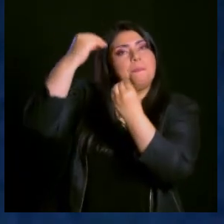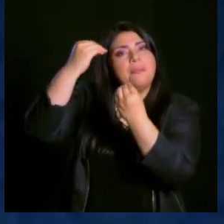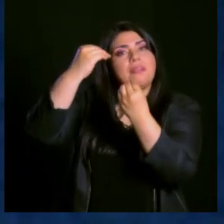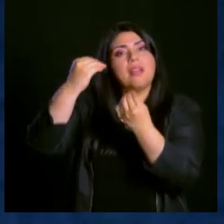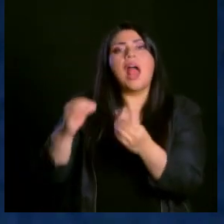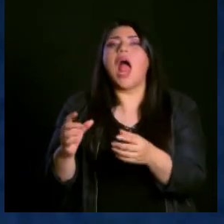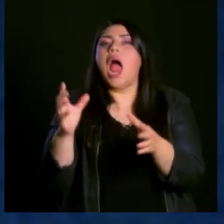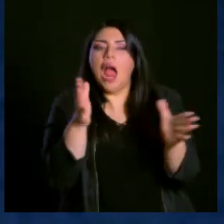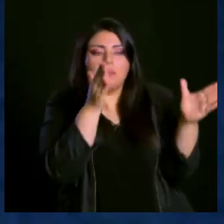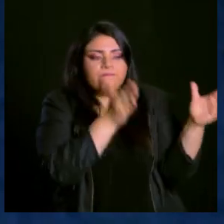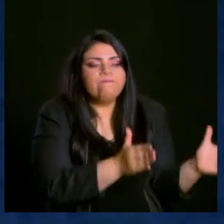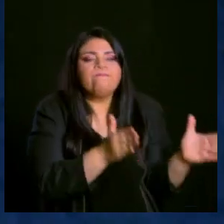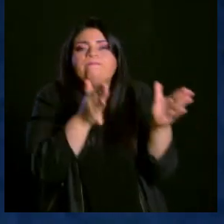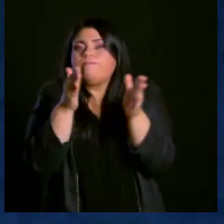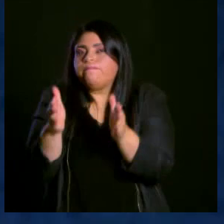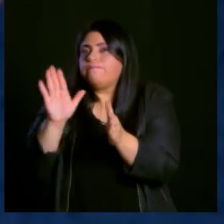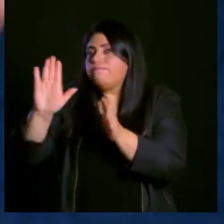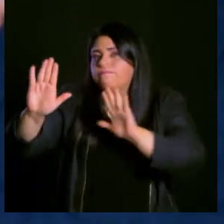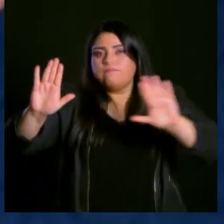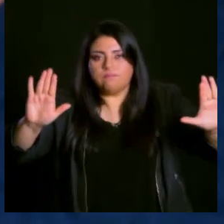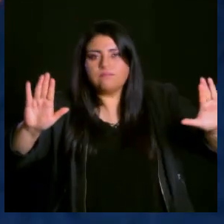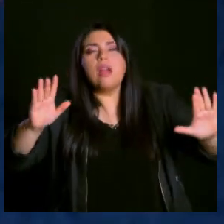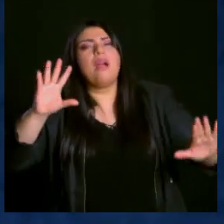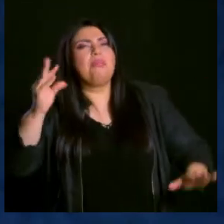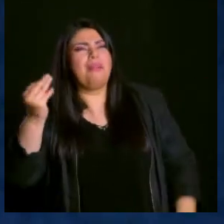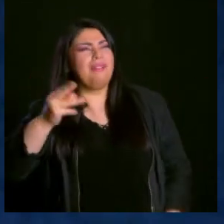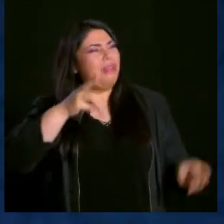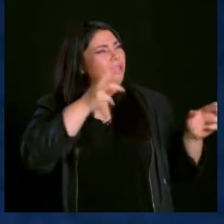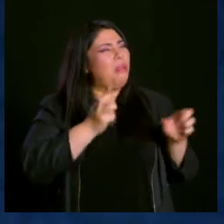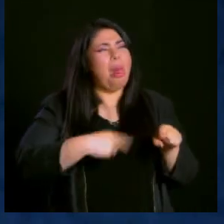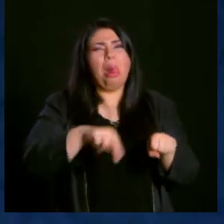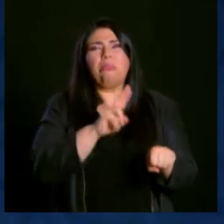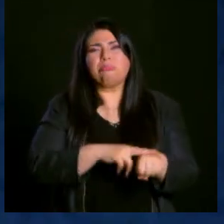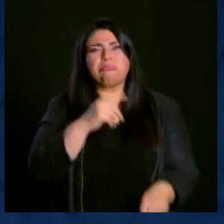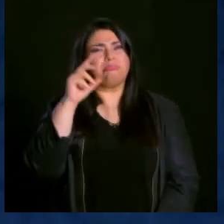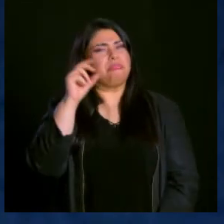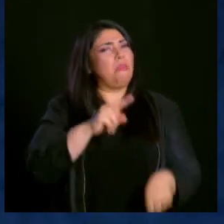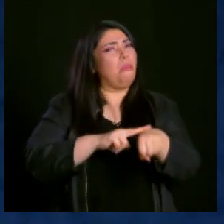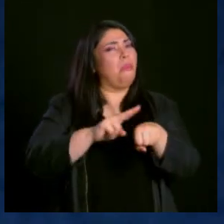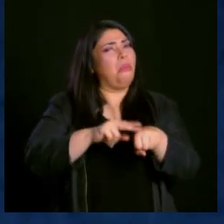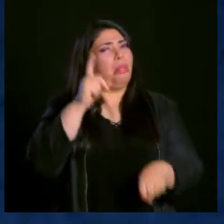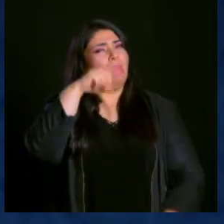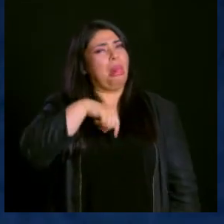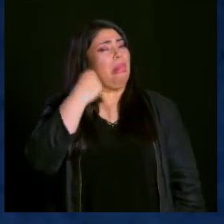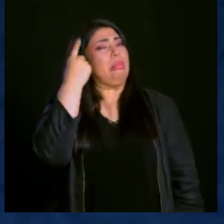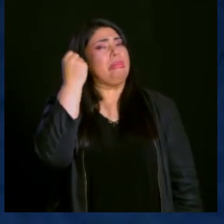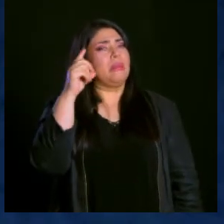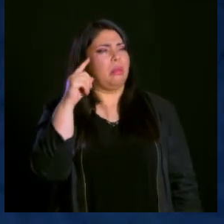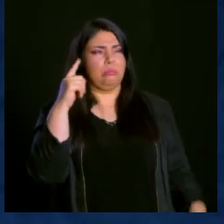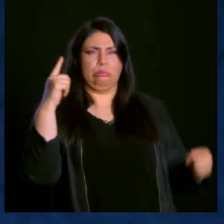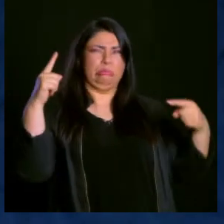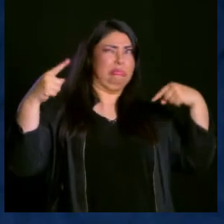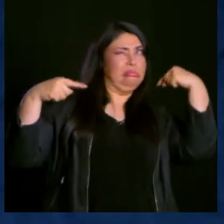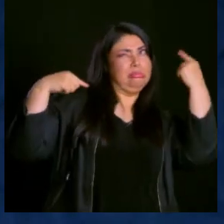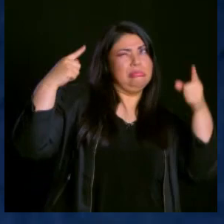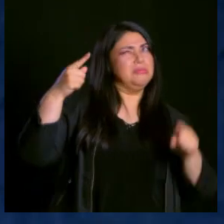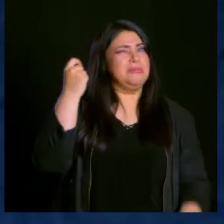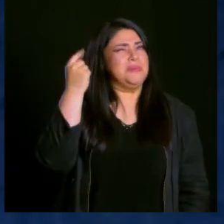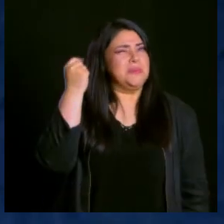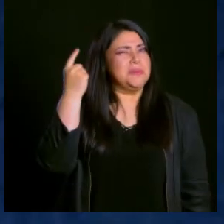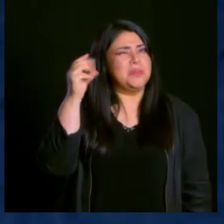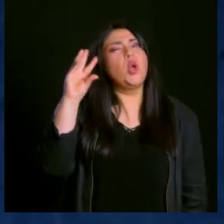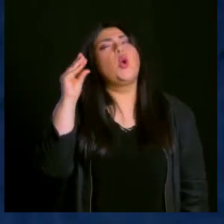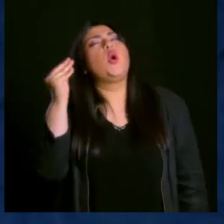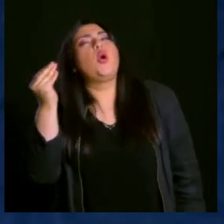espiritual lo espiritual pero el hombre natural no percibe estas cosas que son del espíritu de Dios porque para él son locura Y no las puede entender